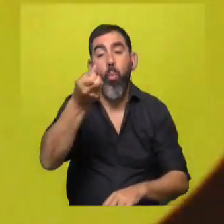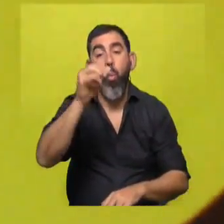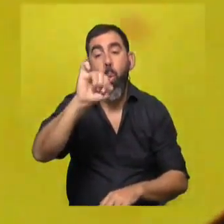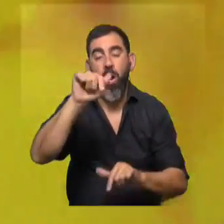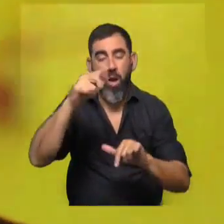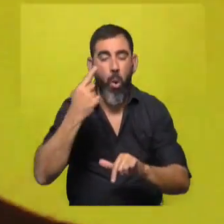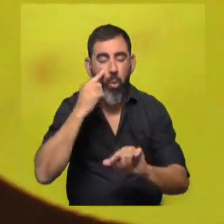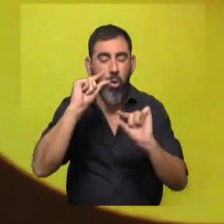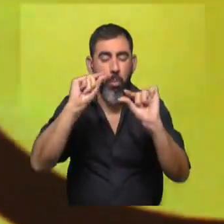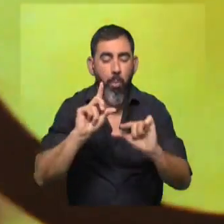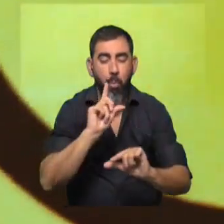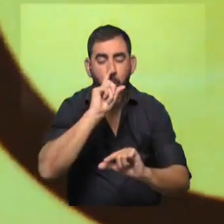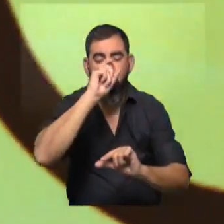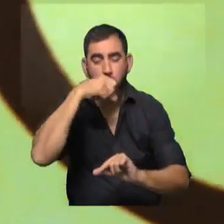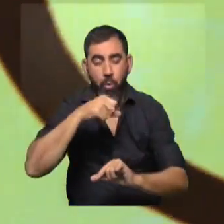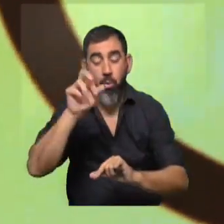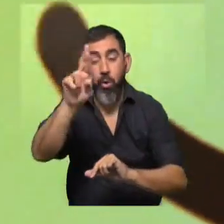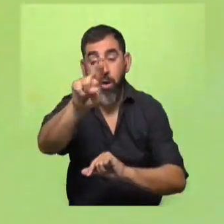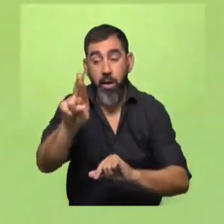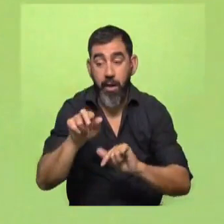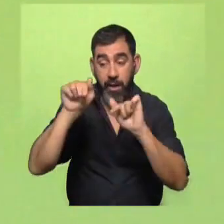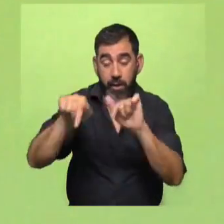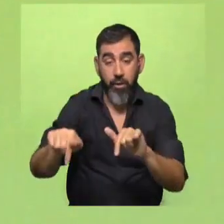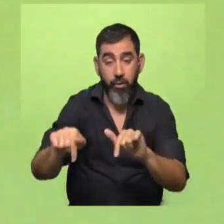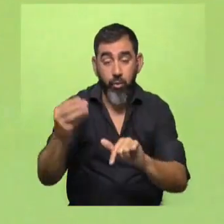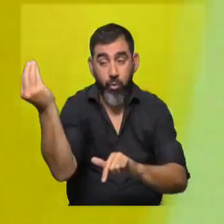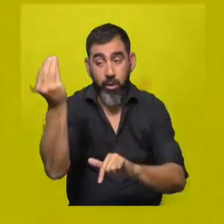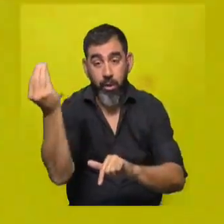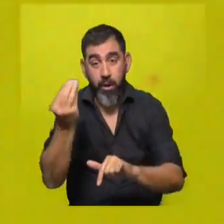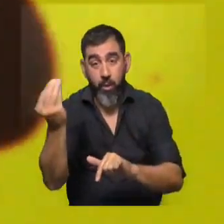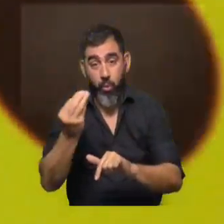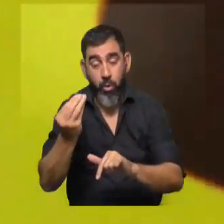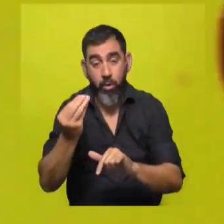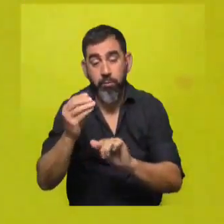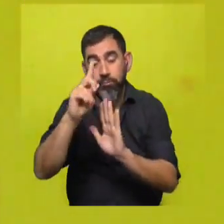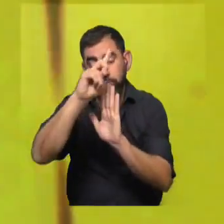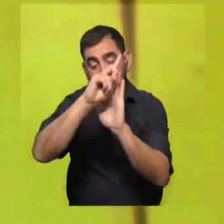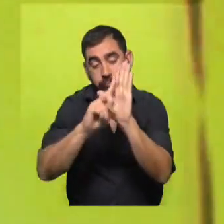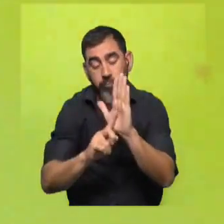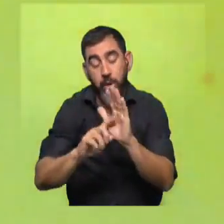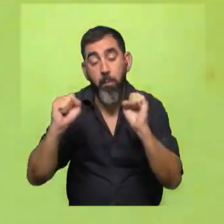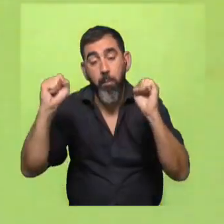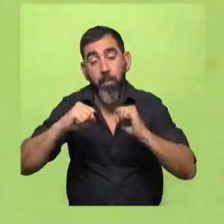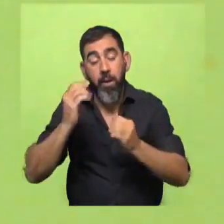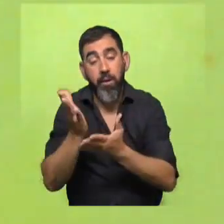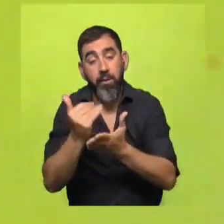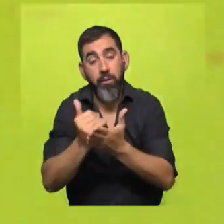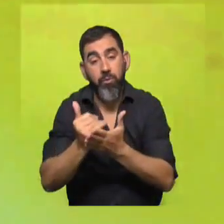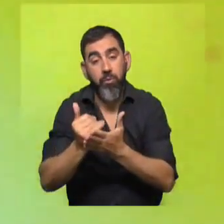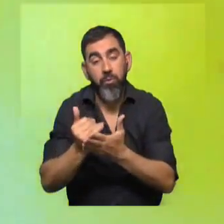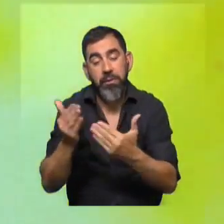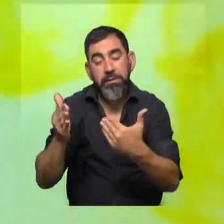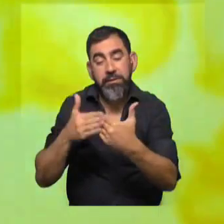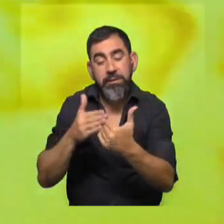tenemos muy visto. El río Queguay se extiende por el corazón del departamento de Paysandú, nace muy cerca